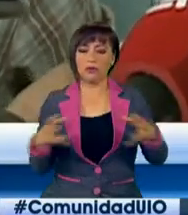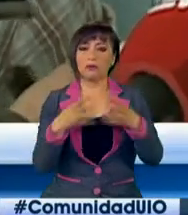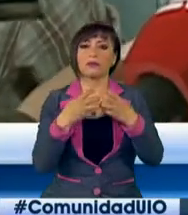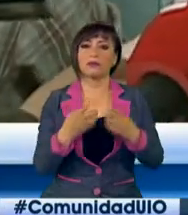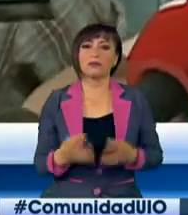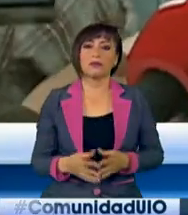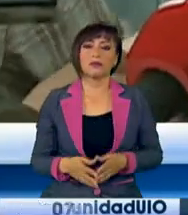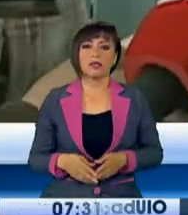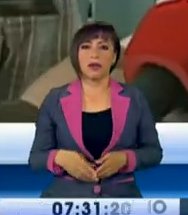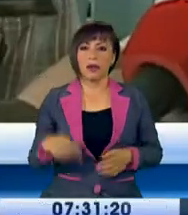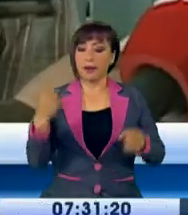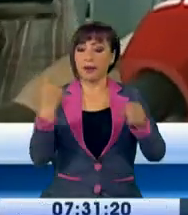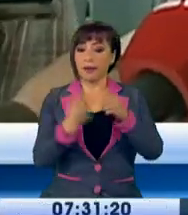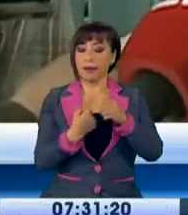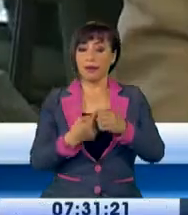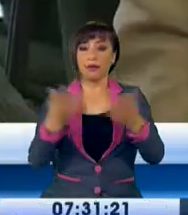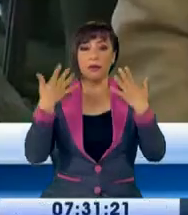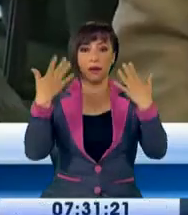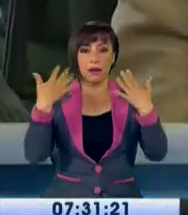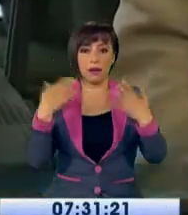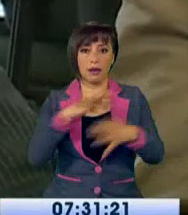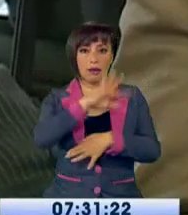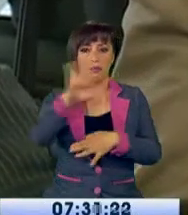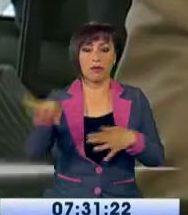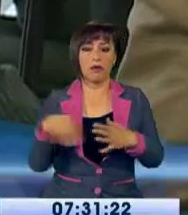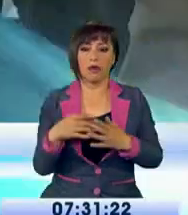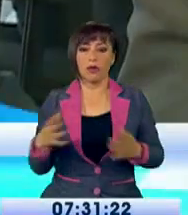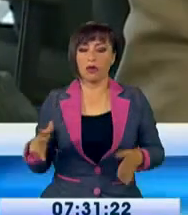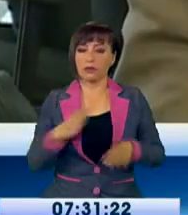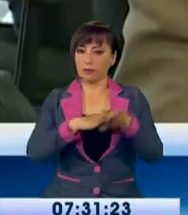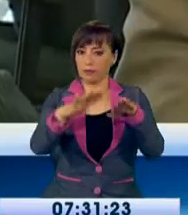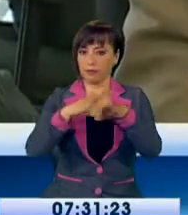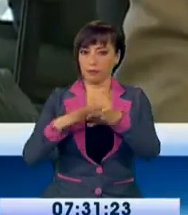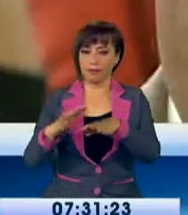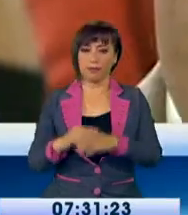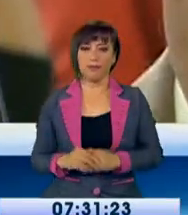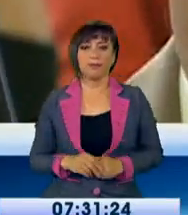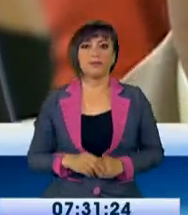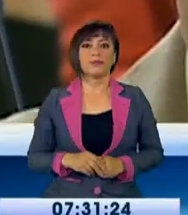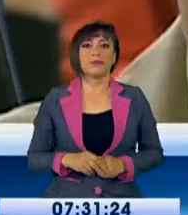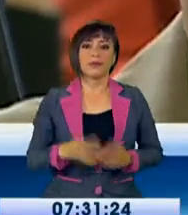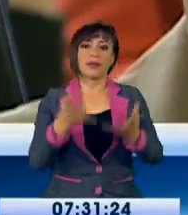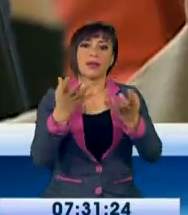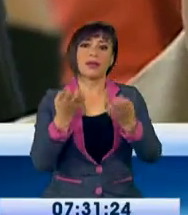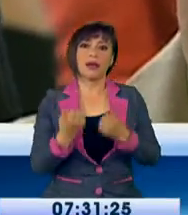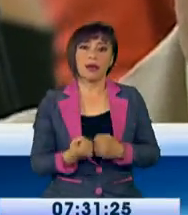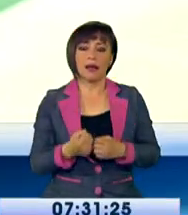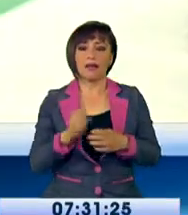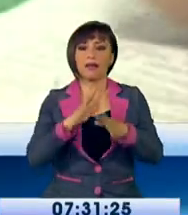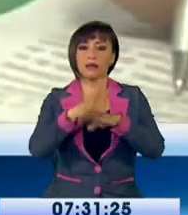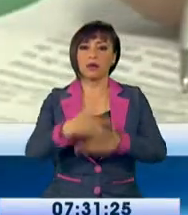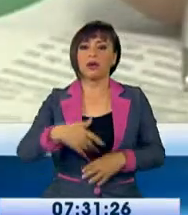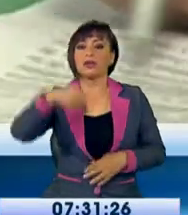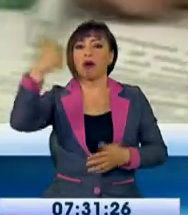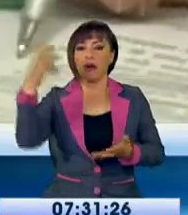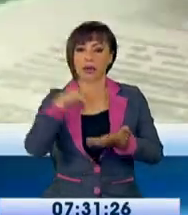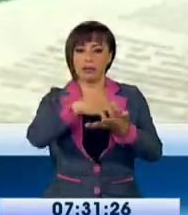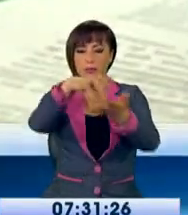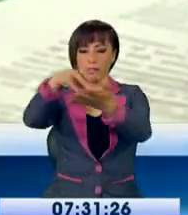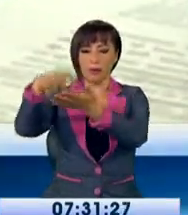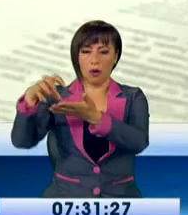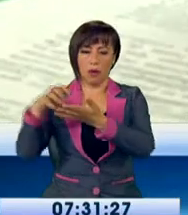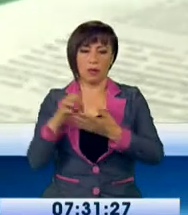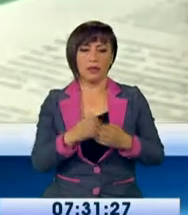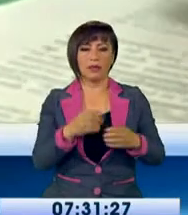Guayaquil, Quito, así es, Cámara de Industriales. Algunos legisladores esperan que la socialización se extienda a otras provincias. Sin embargo,